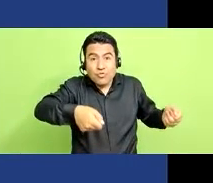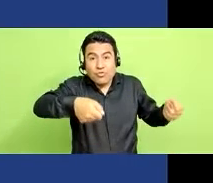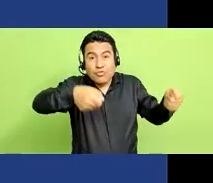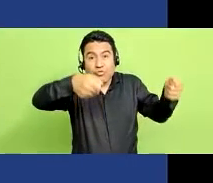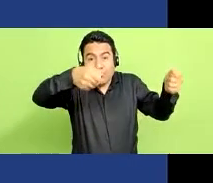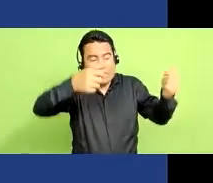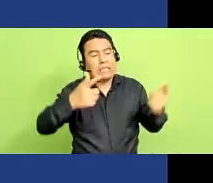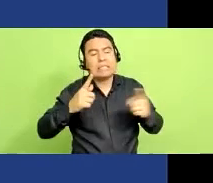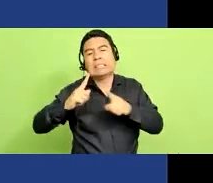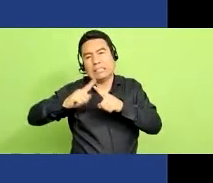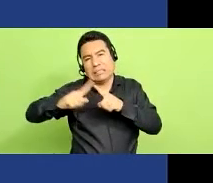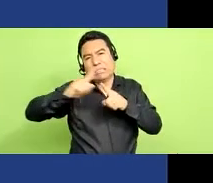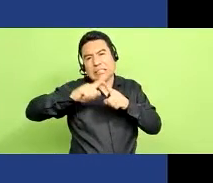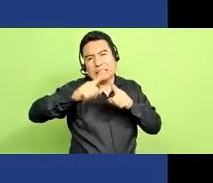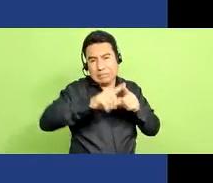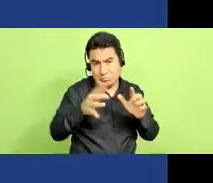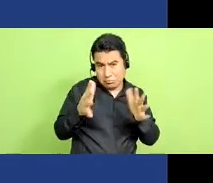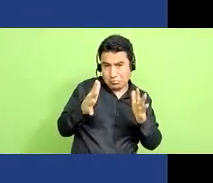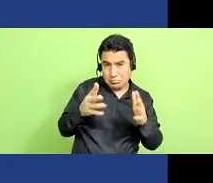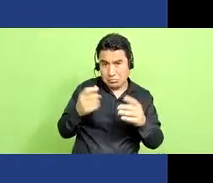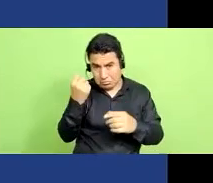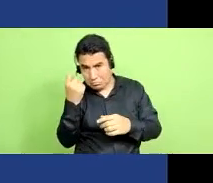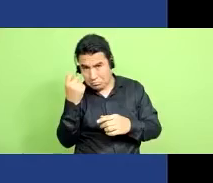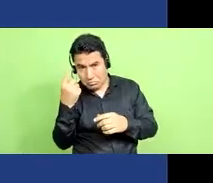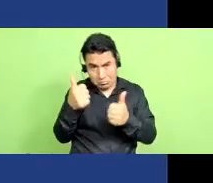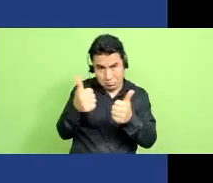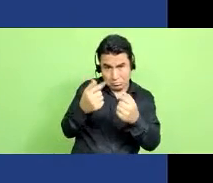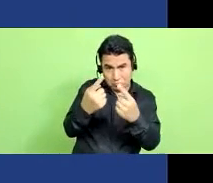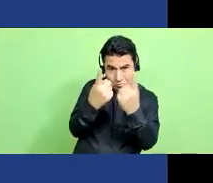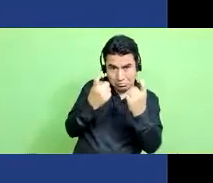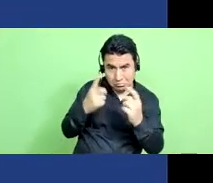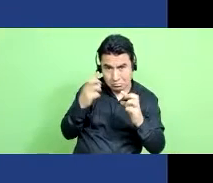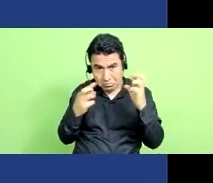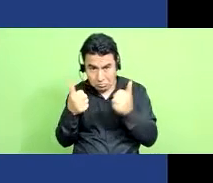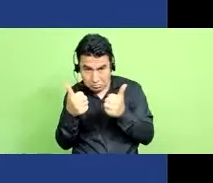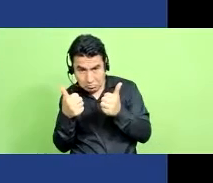no soy hasta ahí llega a absorber la consulta